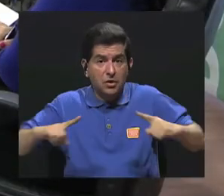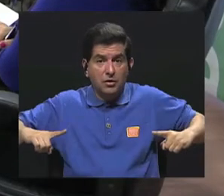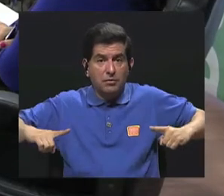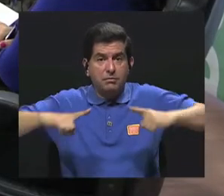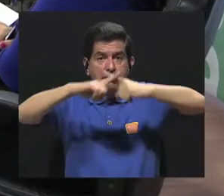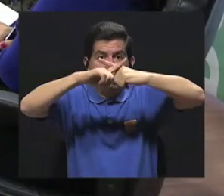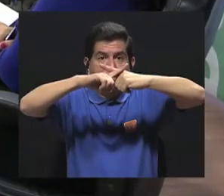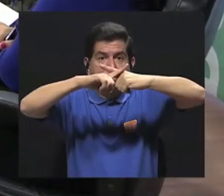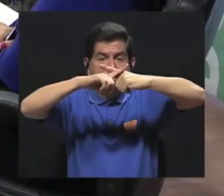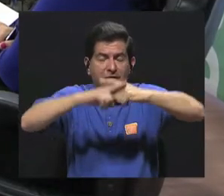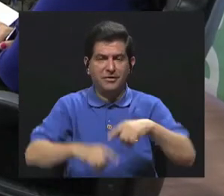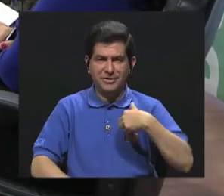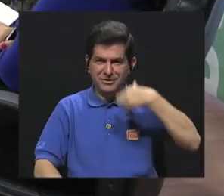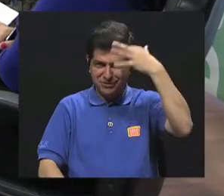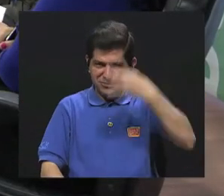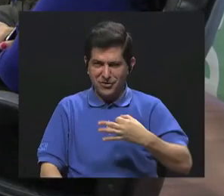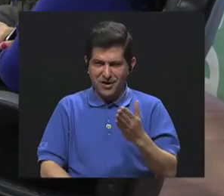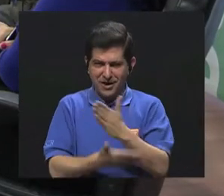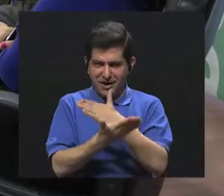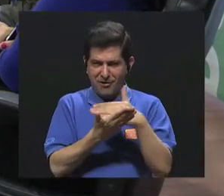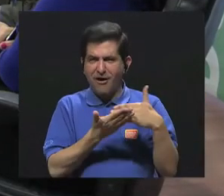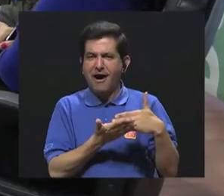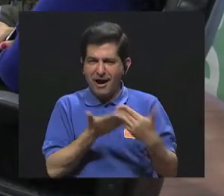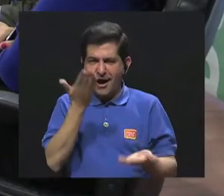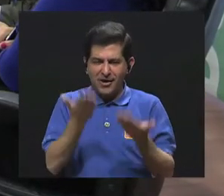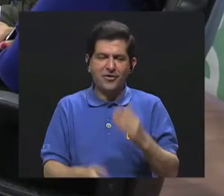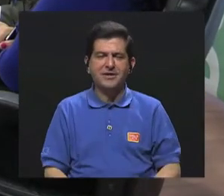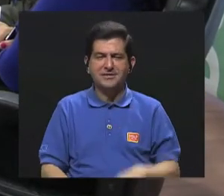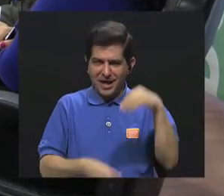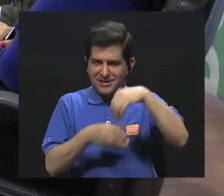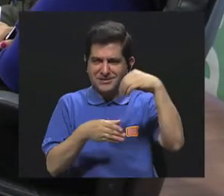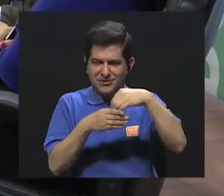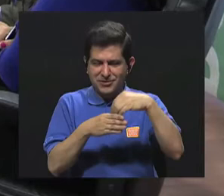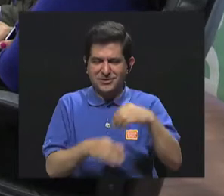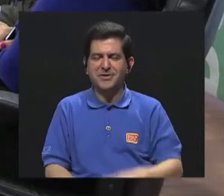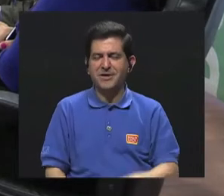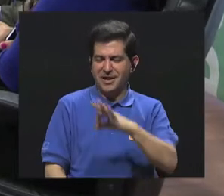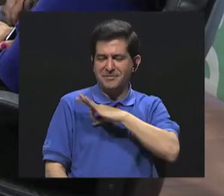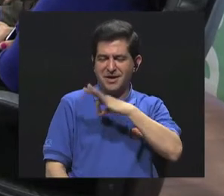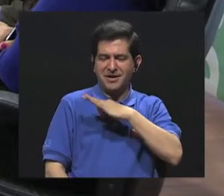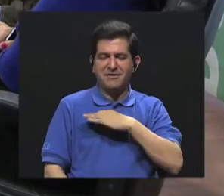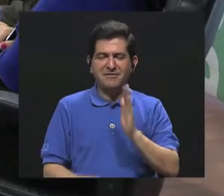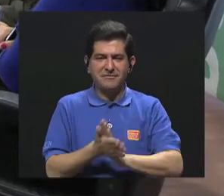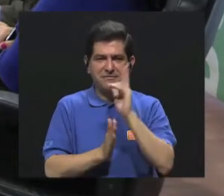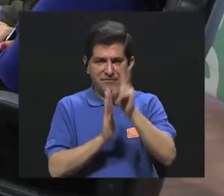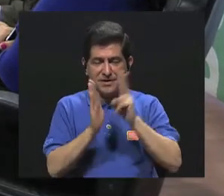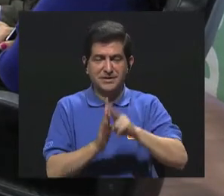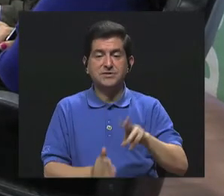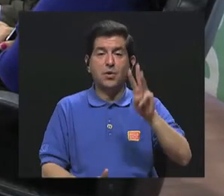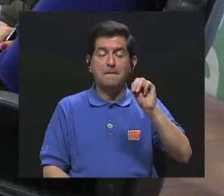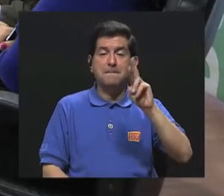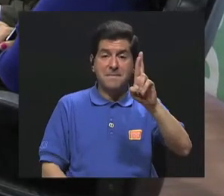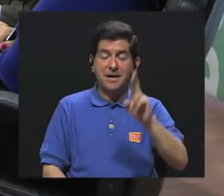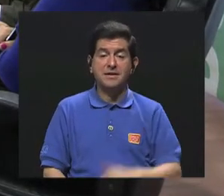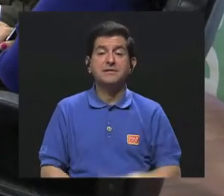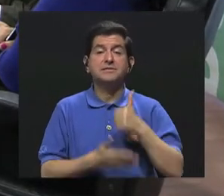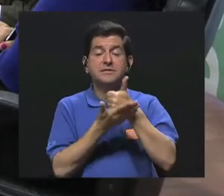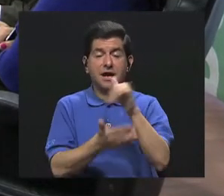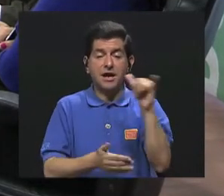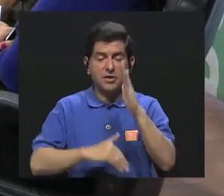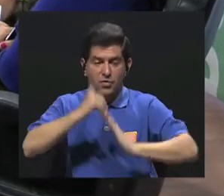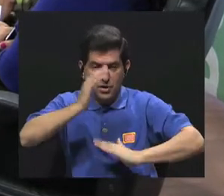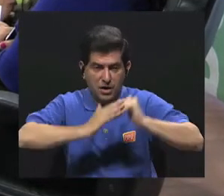tanto, creo que eso era algo que más bien le aportaba al documental y que Melissa creo que logró también aportar mucho y